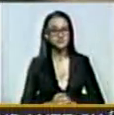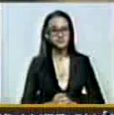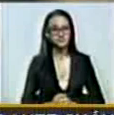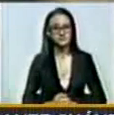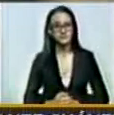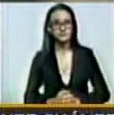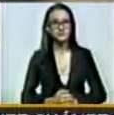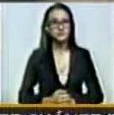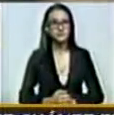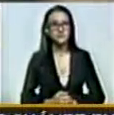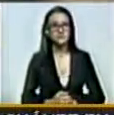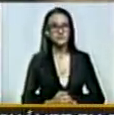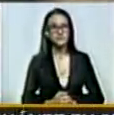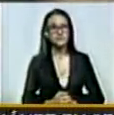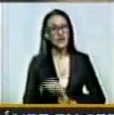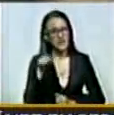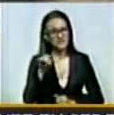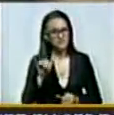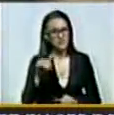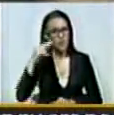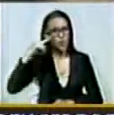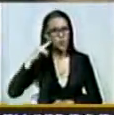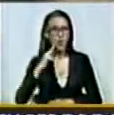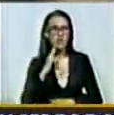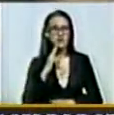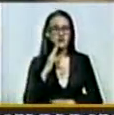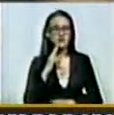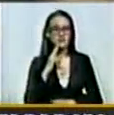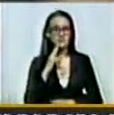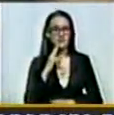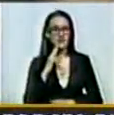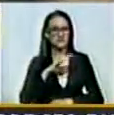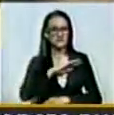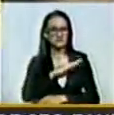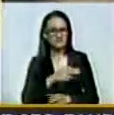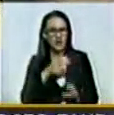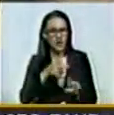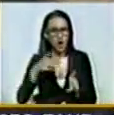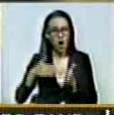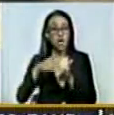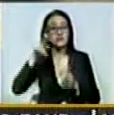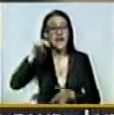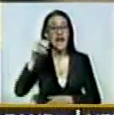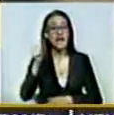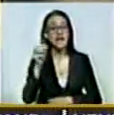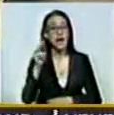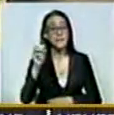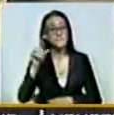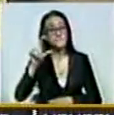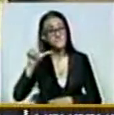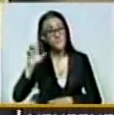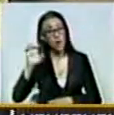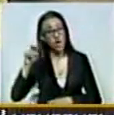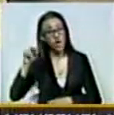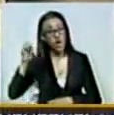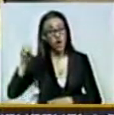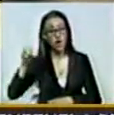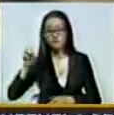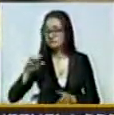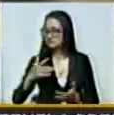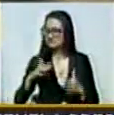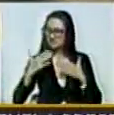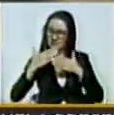Y ese Bolívar que puso en retirada los ejércitos que habían vencido a Napoleón, que traspasó las fronteras de